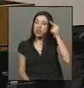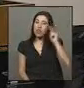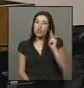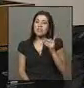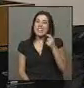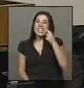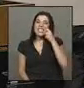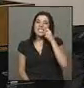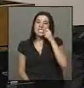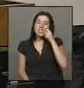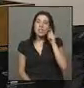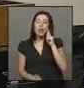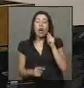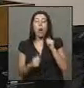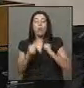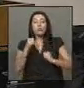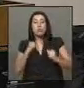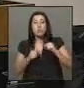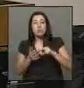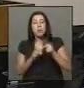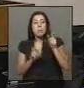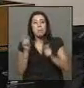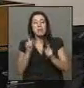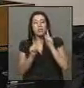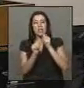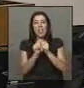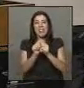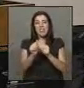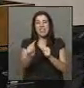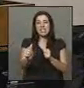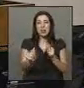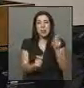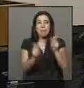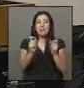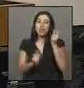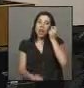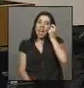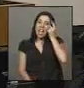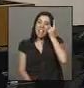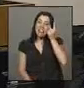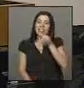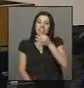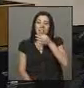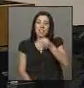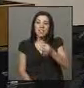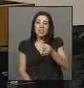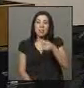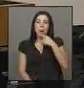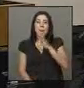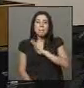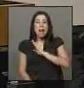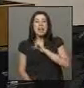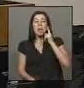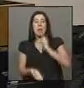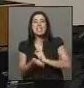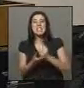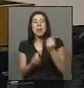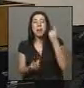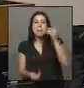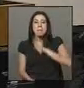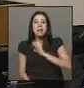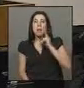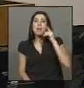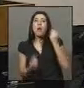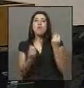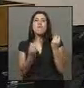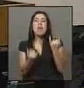es cargar con esta lepra. La gente guarda las distancias, la gente comprende y dice, Es marica pero escribe bien. Es marica pero es súper buen